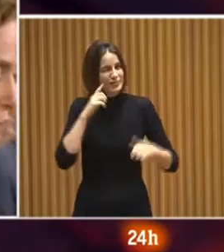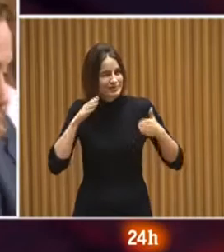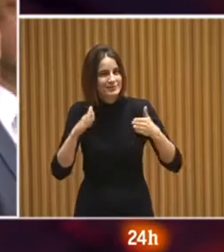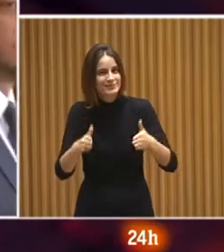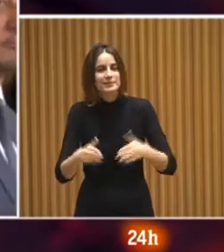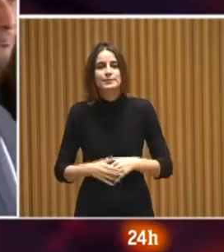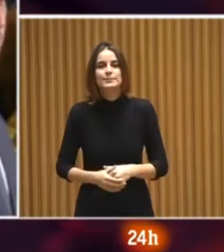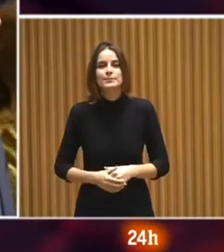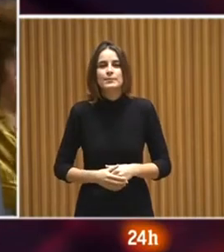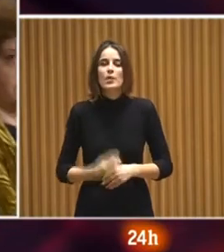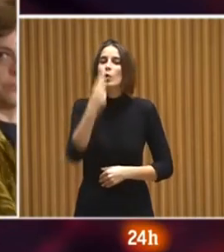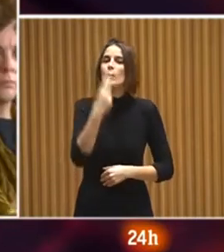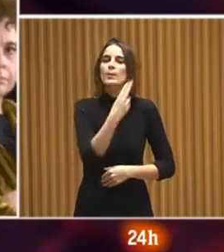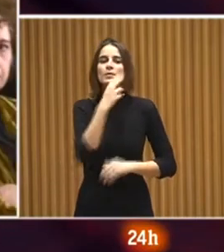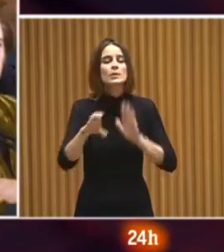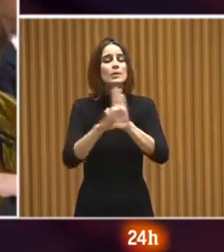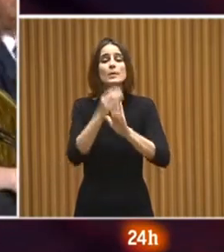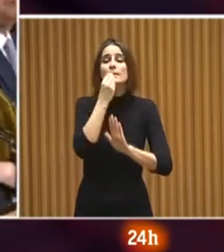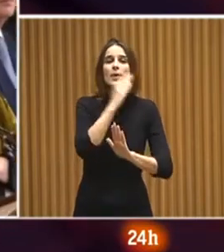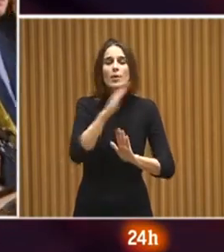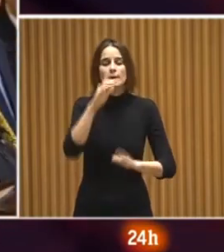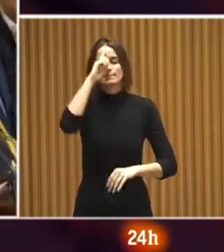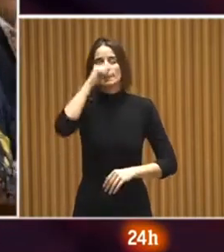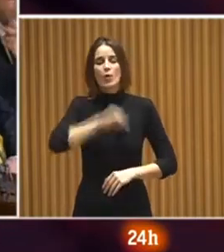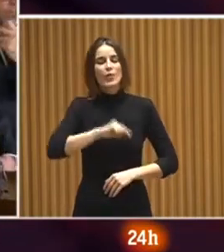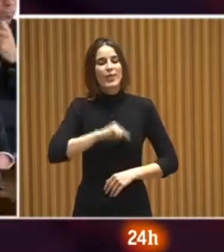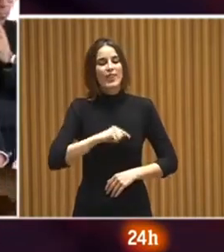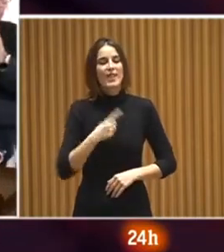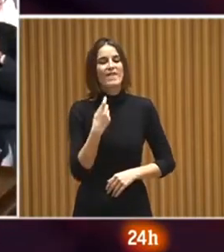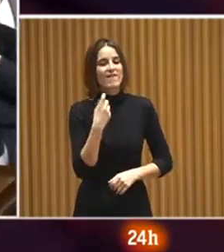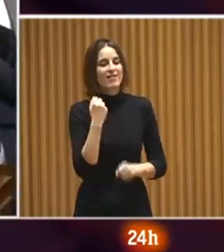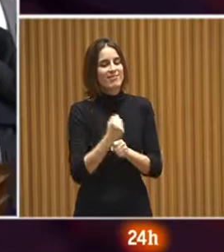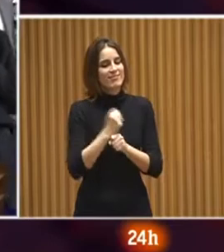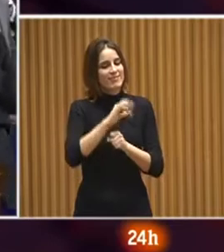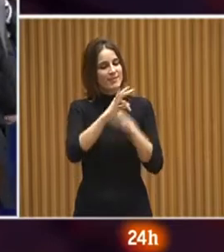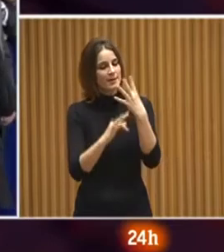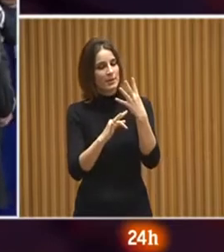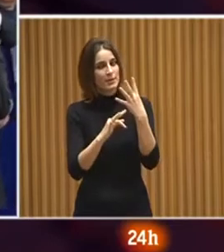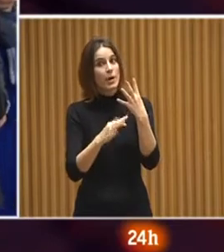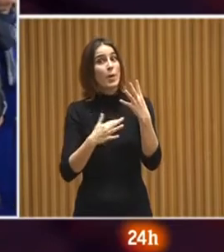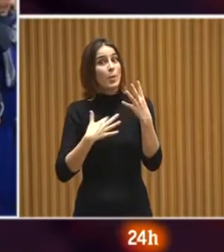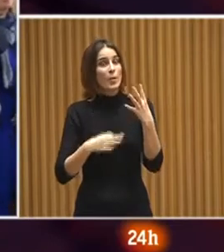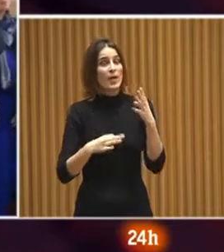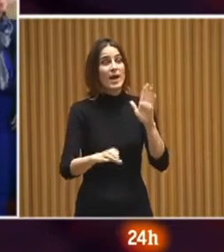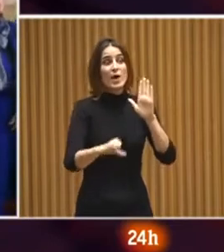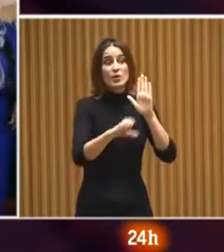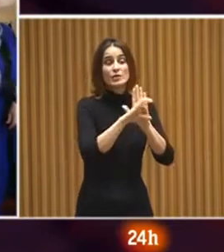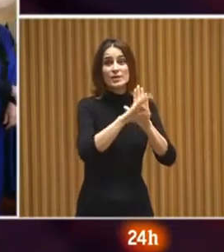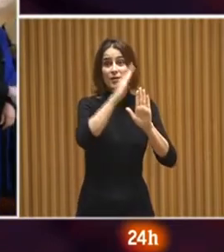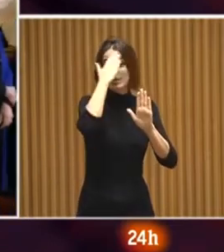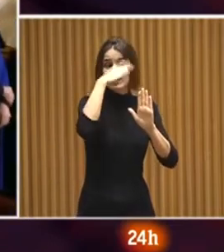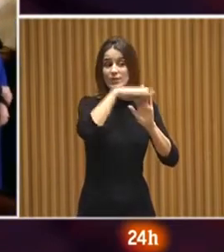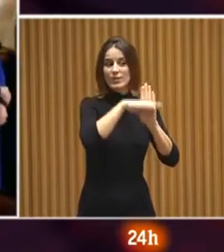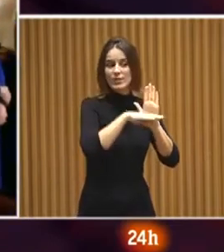conciencia del trabajo por hacer, para hacer efectivos los principios constitucionales. Cuando trabajamos